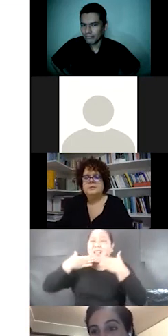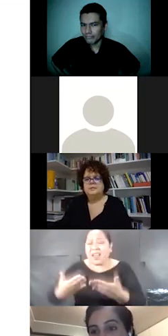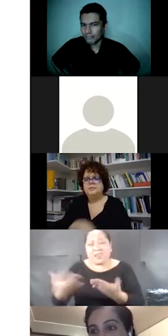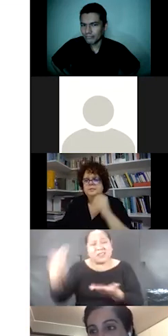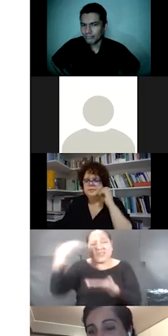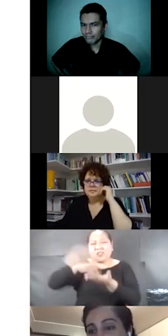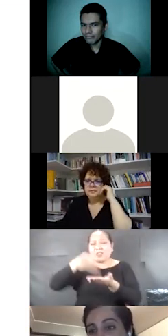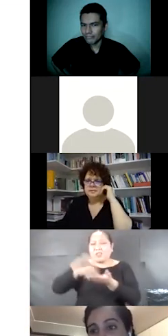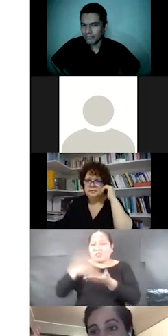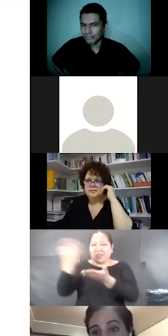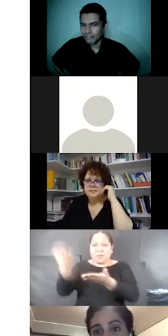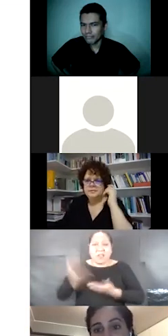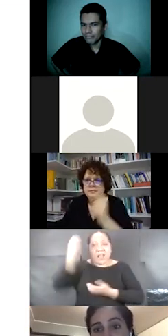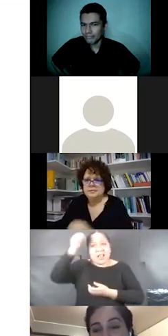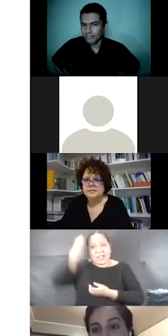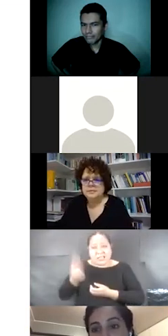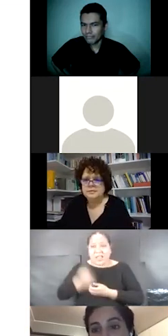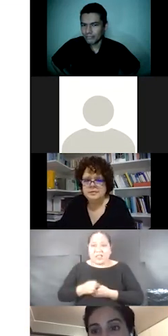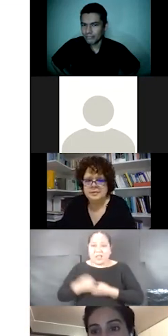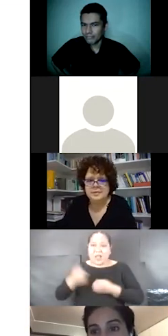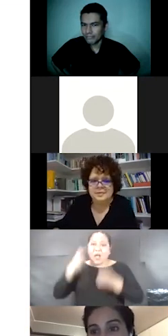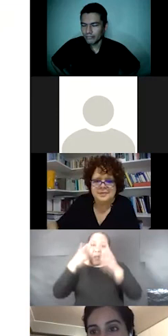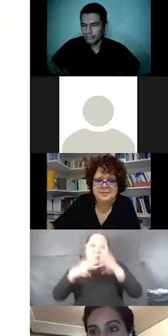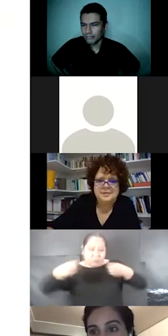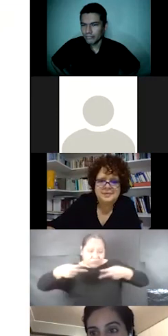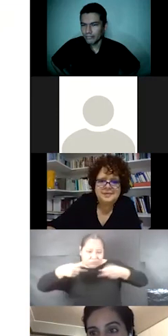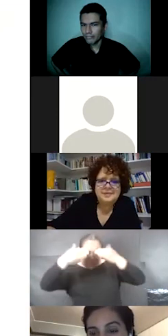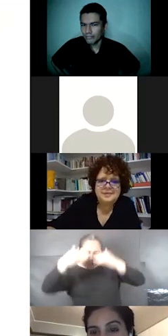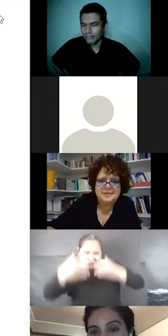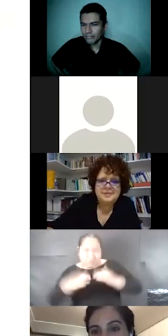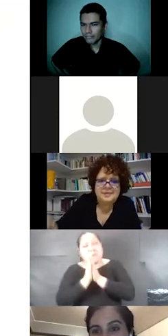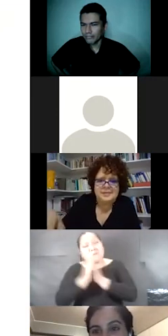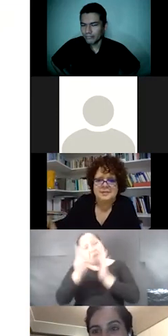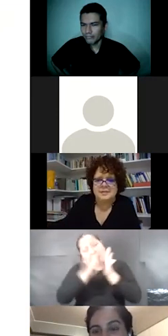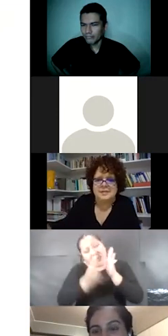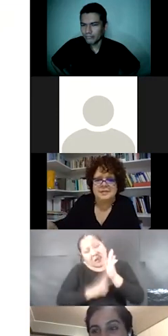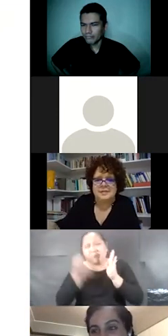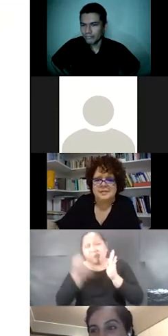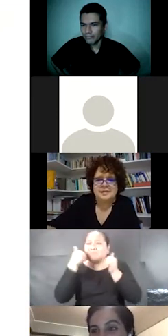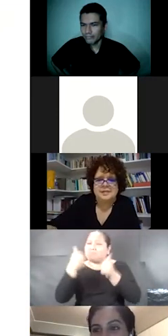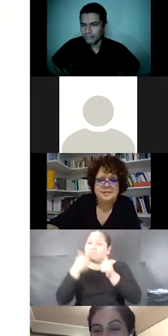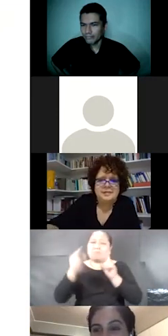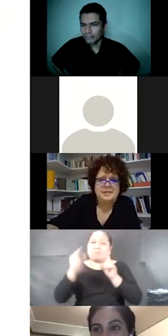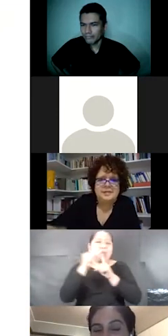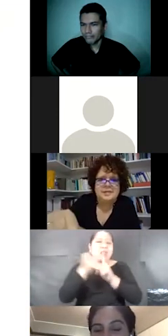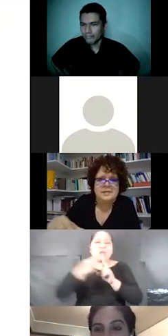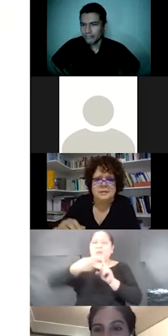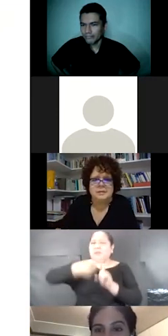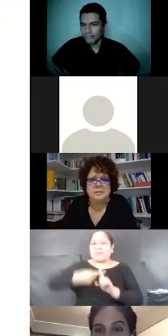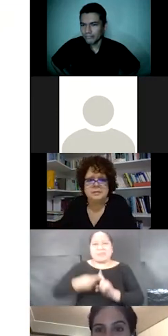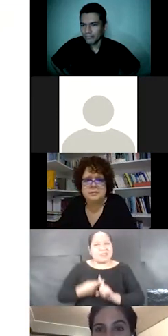Les invito a Alexandra y a Juan a leer los comentarios, que hay un montón de comentarios positivos. Y nada, creo